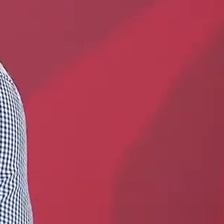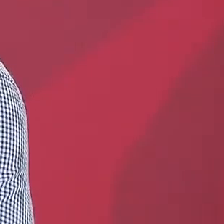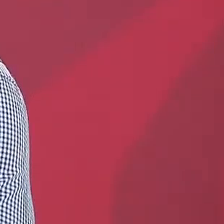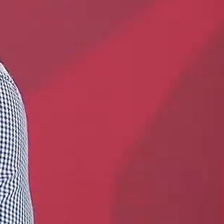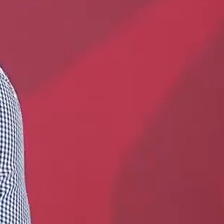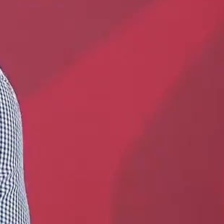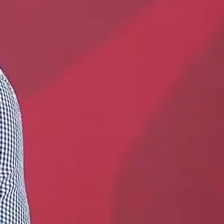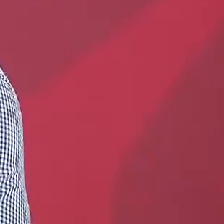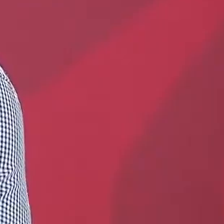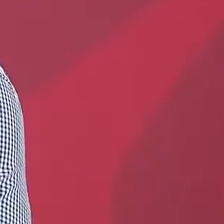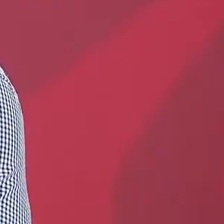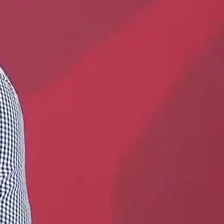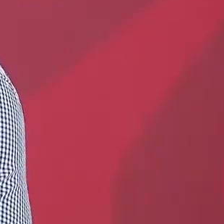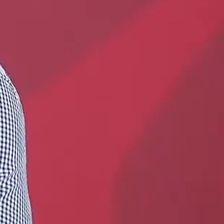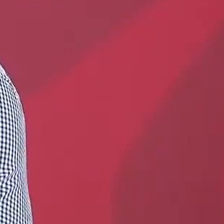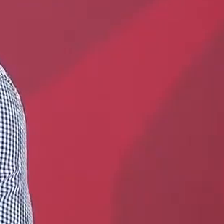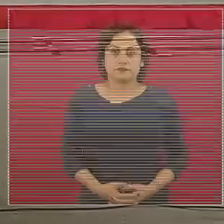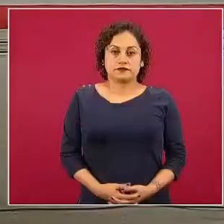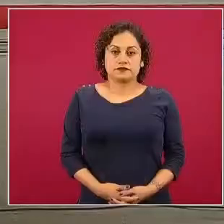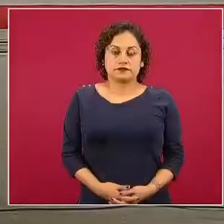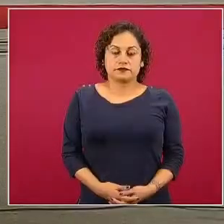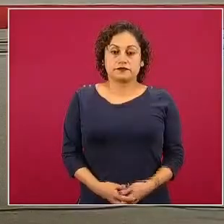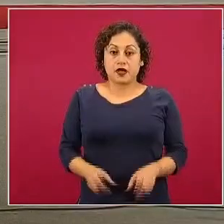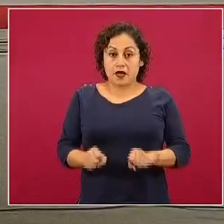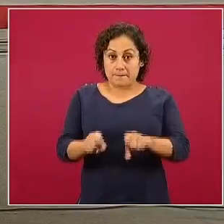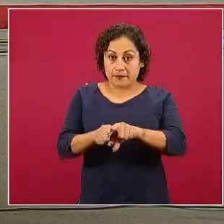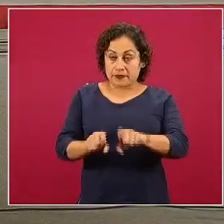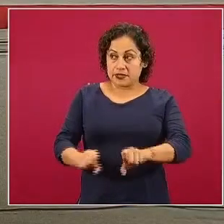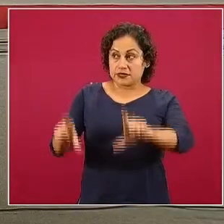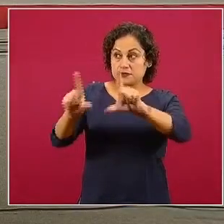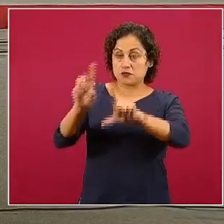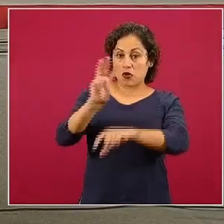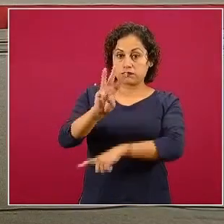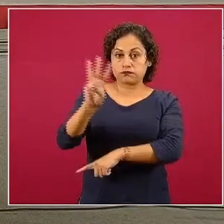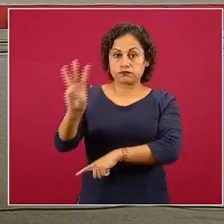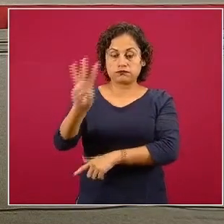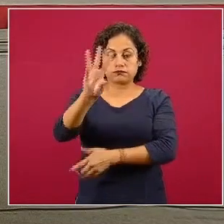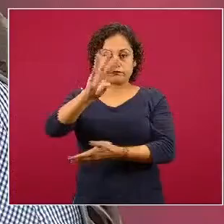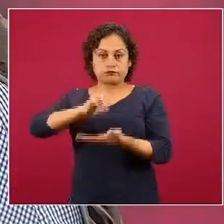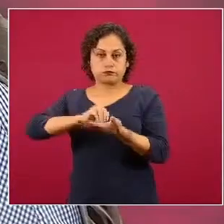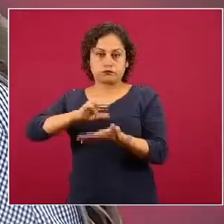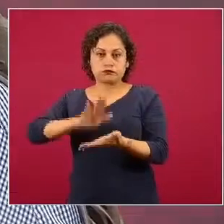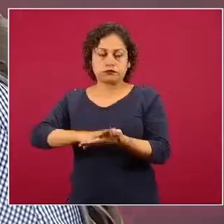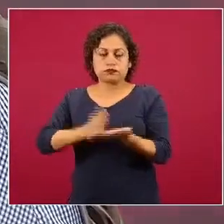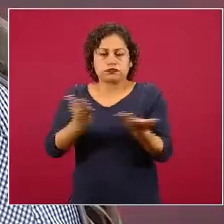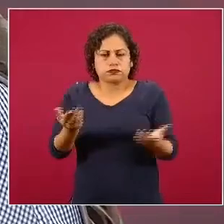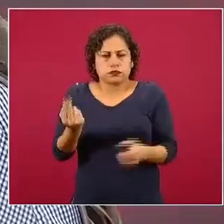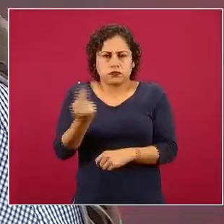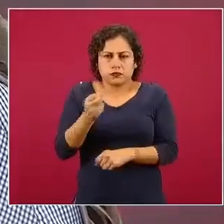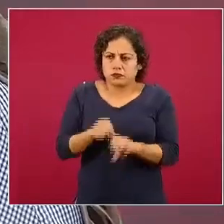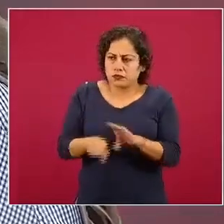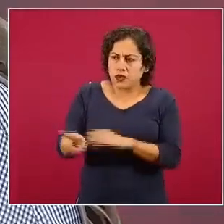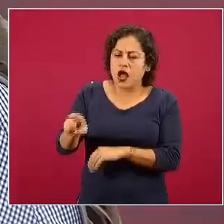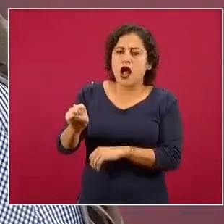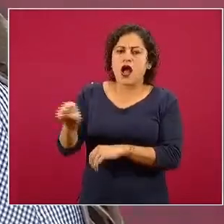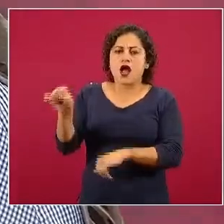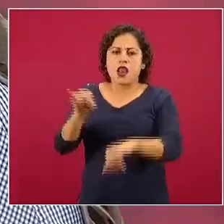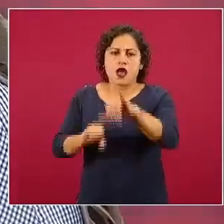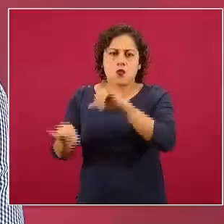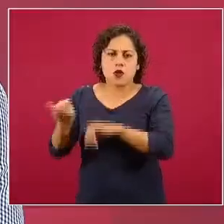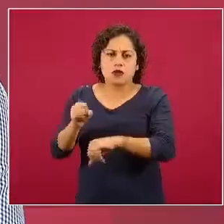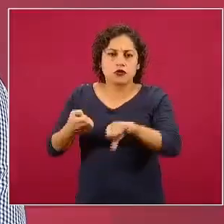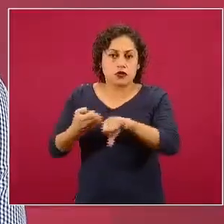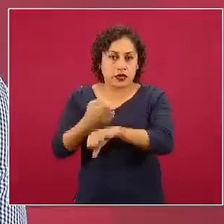directamente registrarlo en la plataforma, no necesitan enviarlo, digamos, a un laboratorio estatal. Esa es una de las